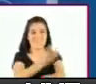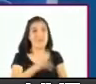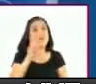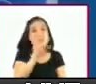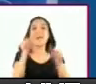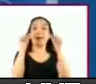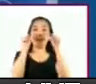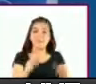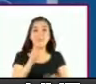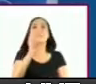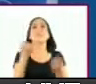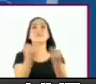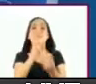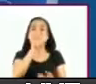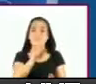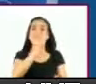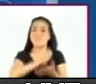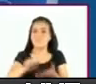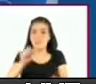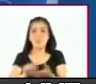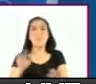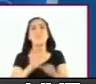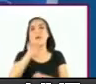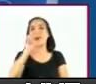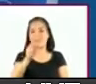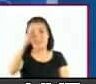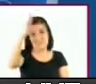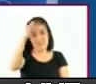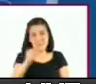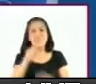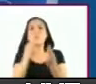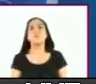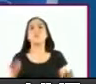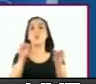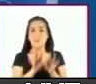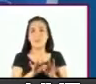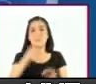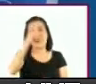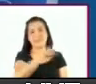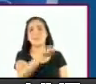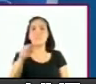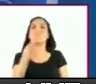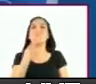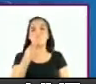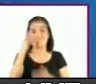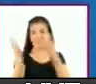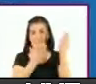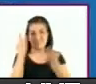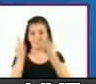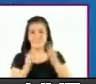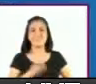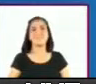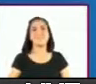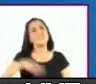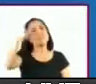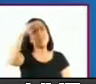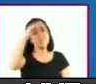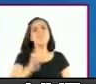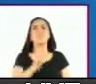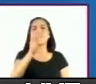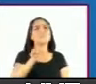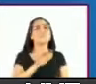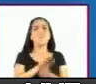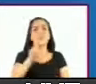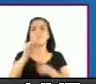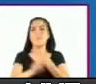y atentos, así como a tomar nota de los aspectos relevantes y que serán útiles para su estudio. Analicemos la